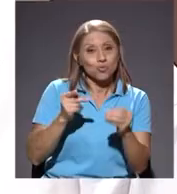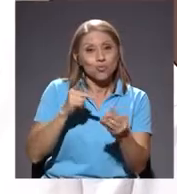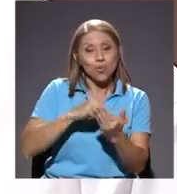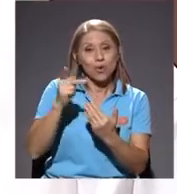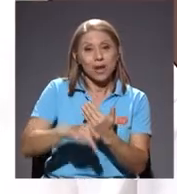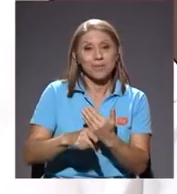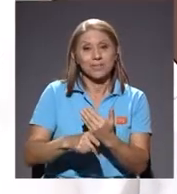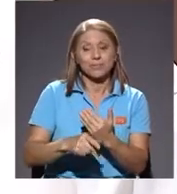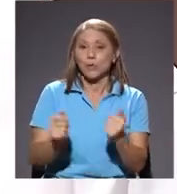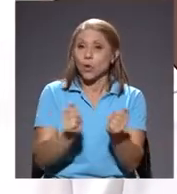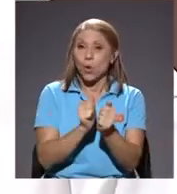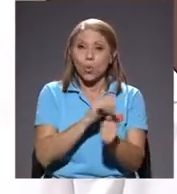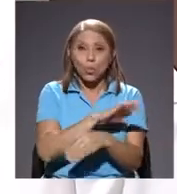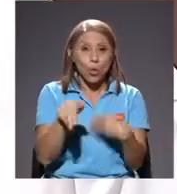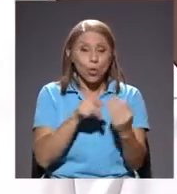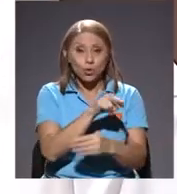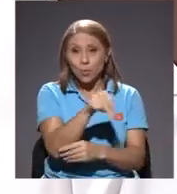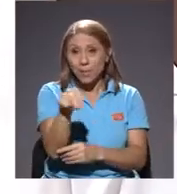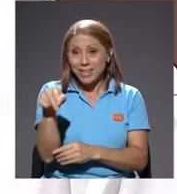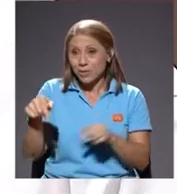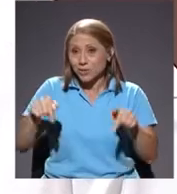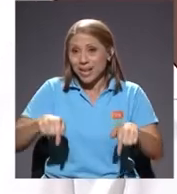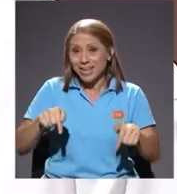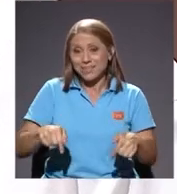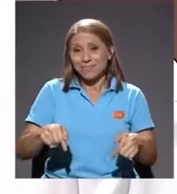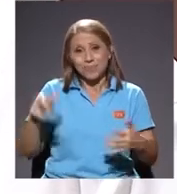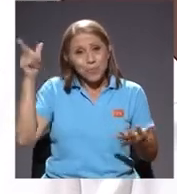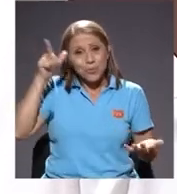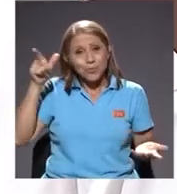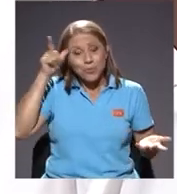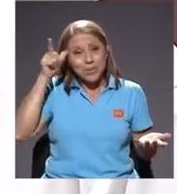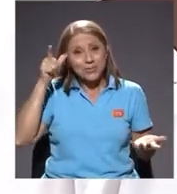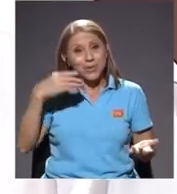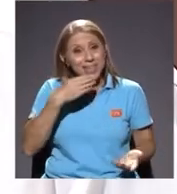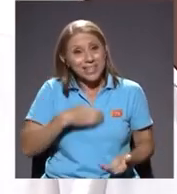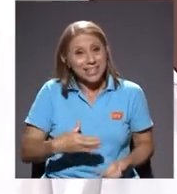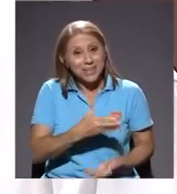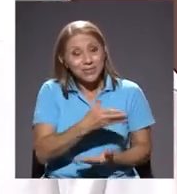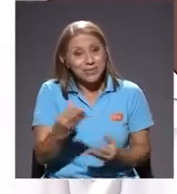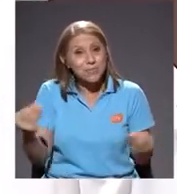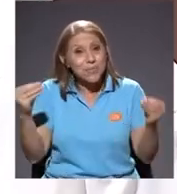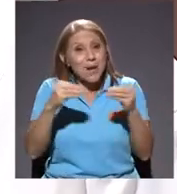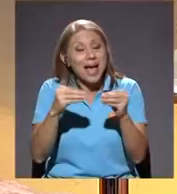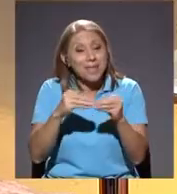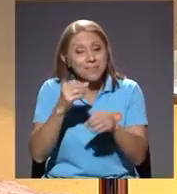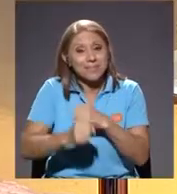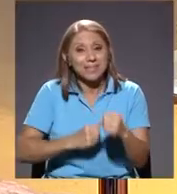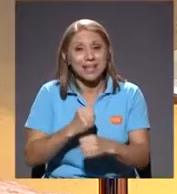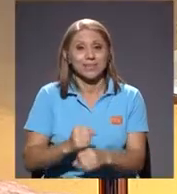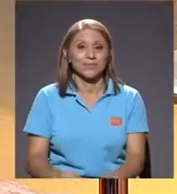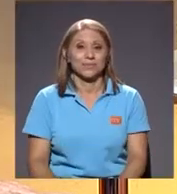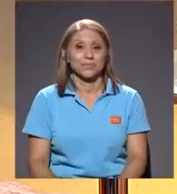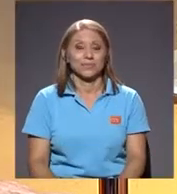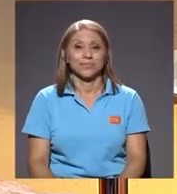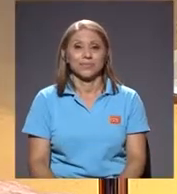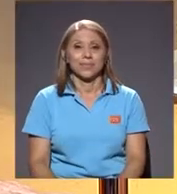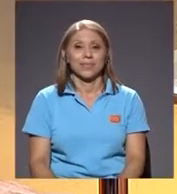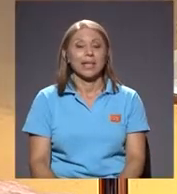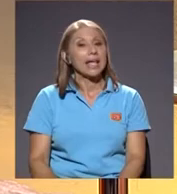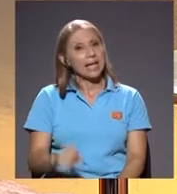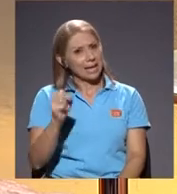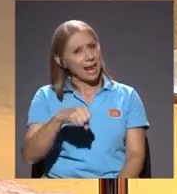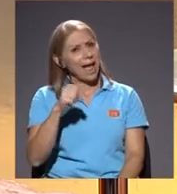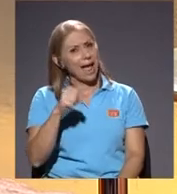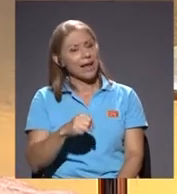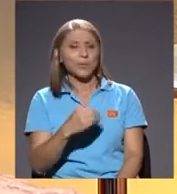con todos los compañeros aquí del canal por supuesto y desearle que tenga mucho más claro y eso es uno de los temas